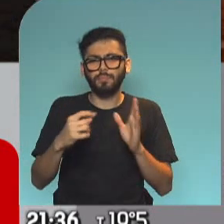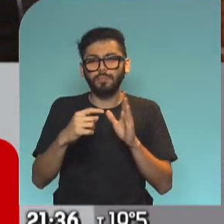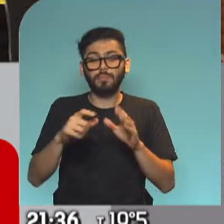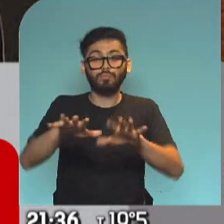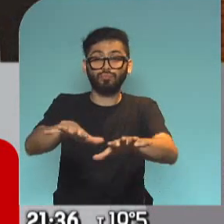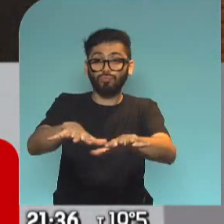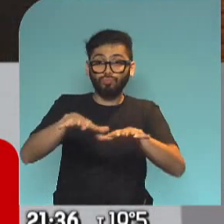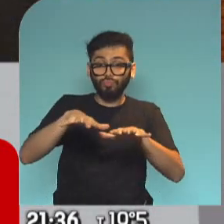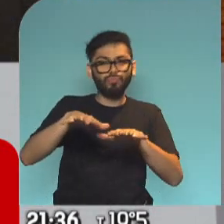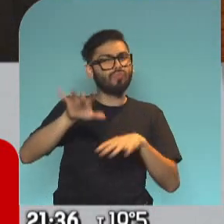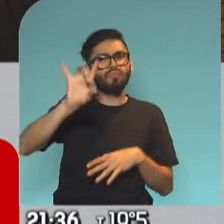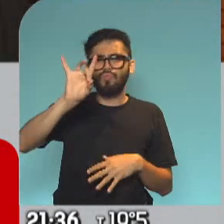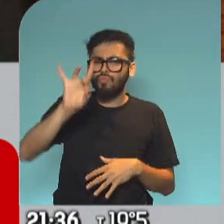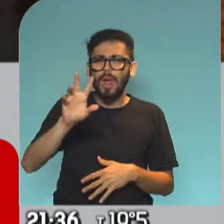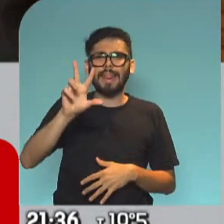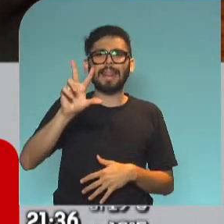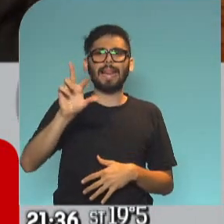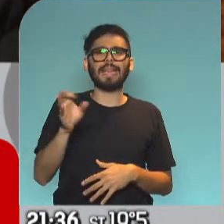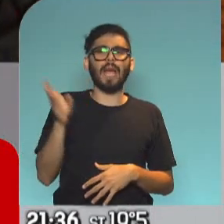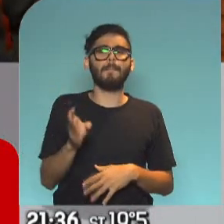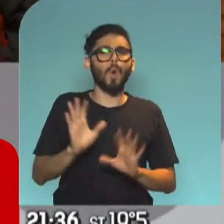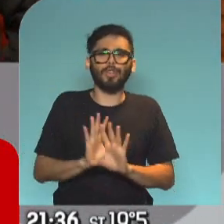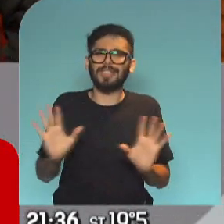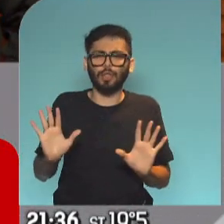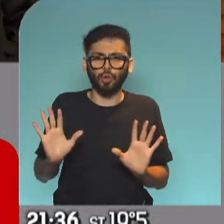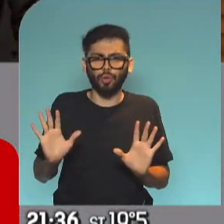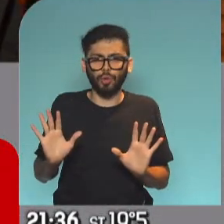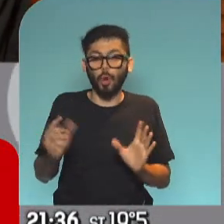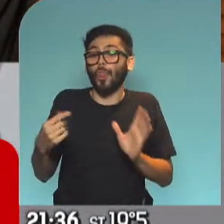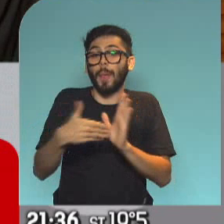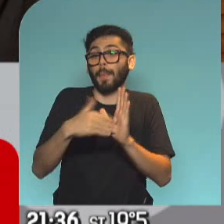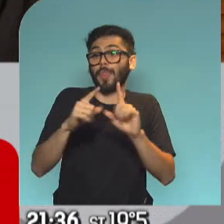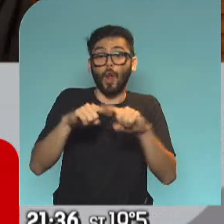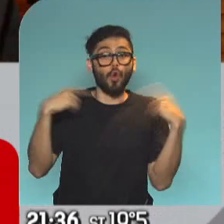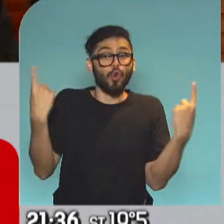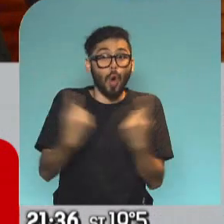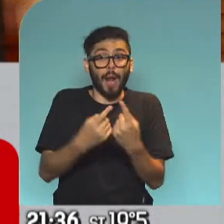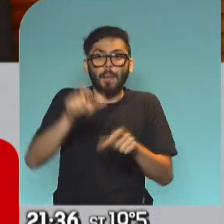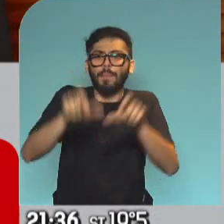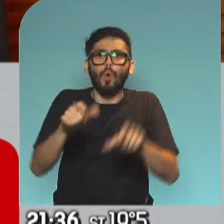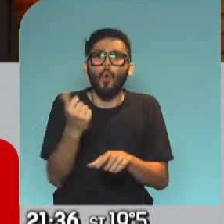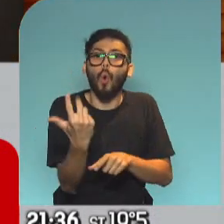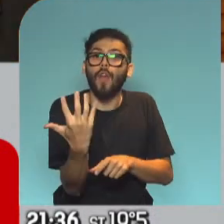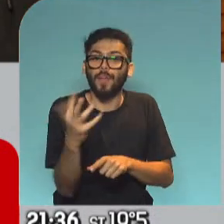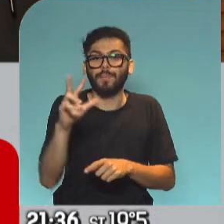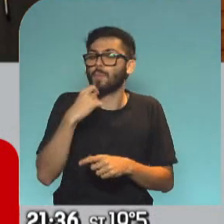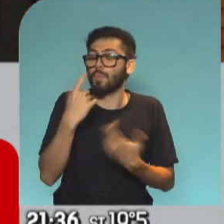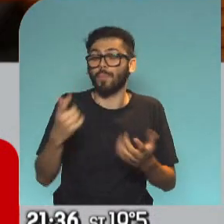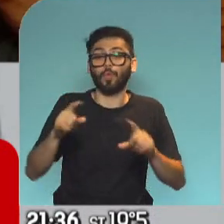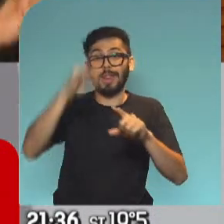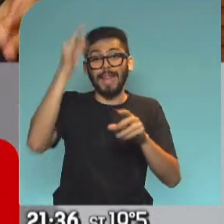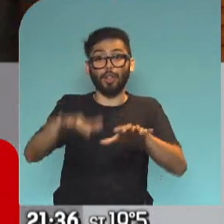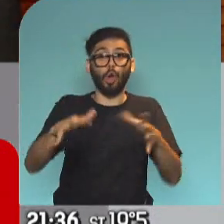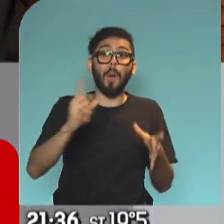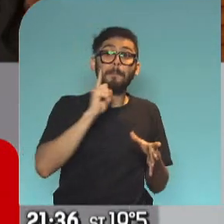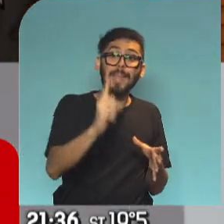ocupación en relación a la habilitación que tenga cada espacio. por lo cual no es lo mismo un teatro de 1000 localidades que un